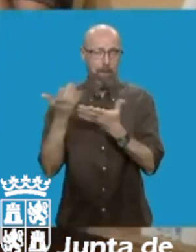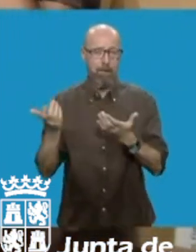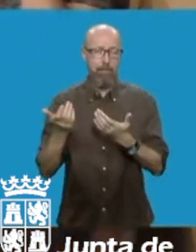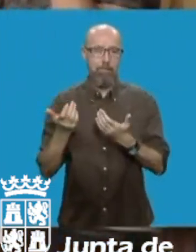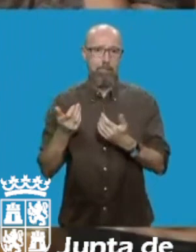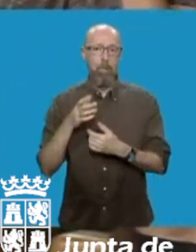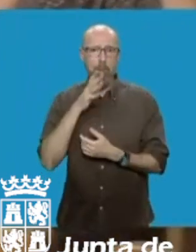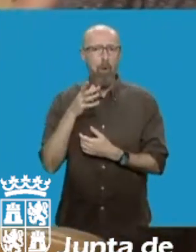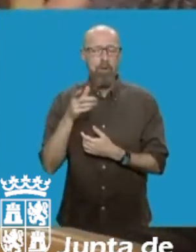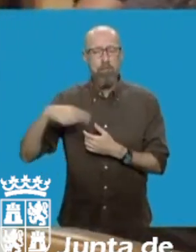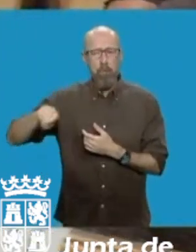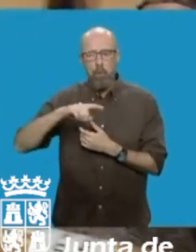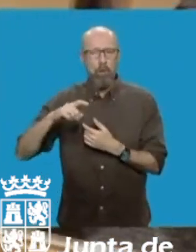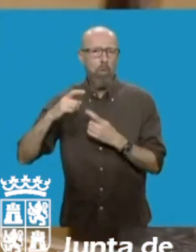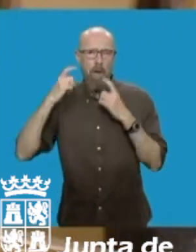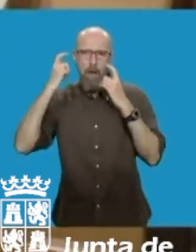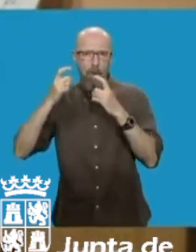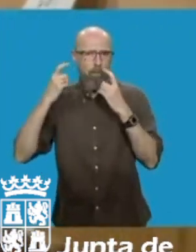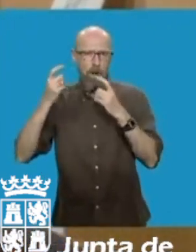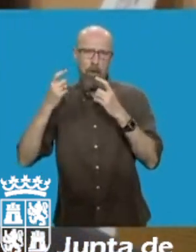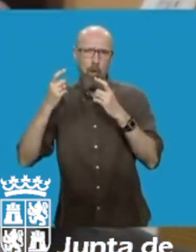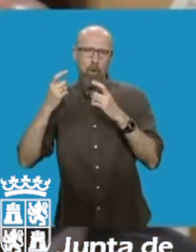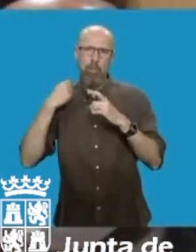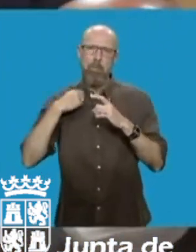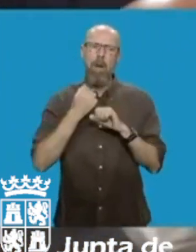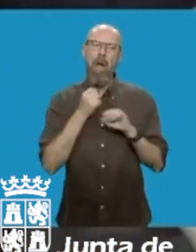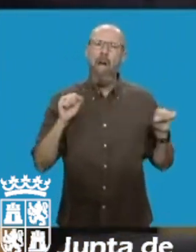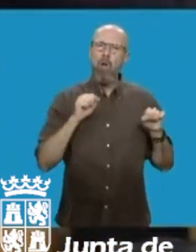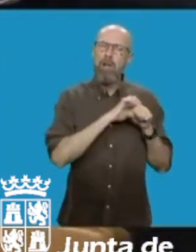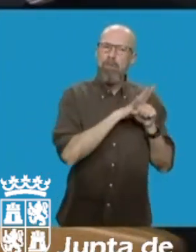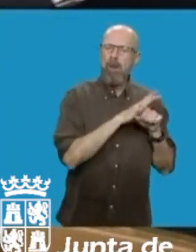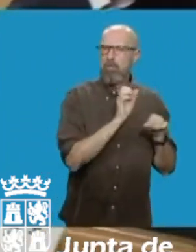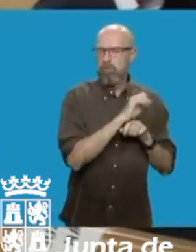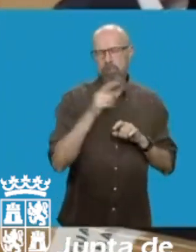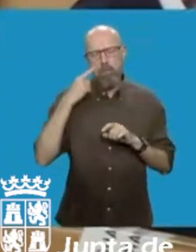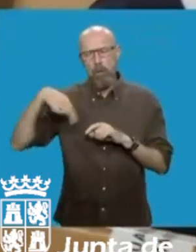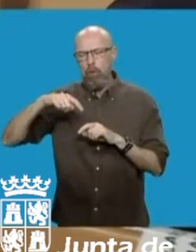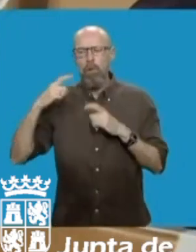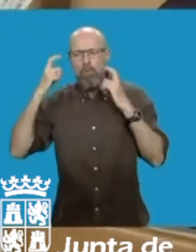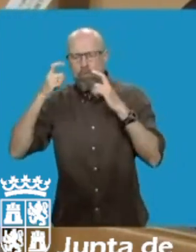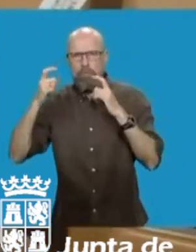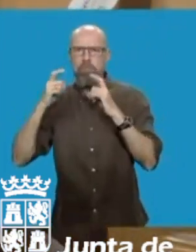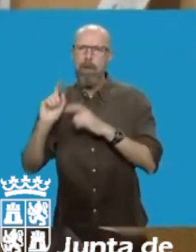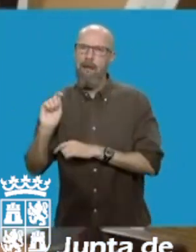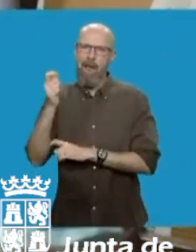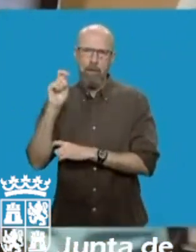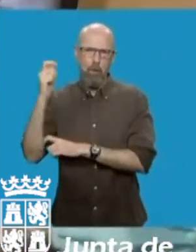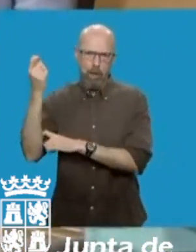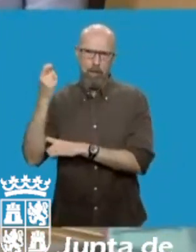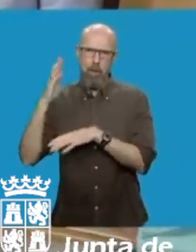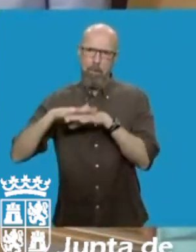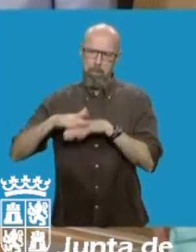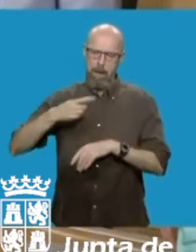seguir haciendo frente a esta crisis sanitaria, haciendo lo que mejor sabéis hacer, en este caso cosechando triunfos y éxitos para nuestra